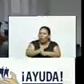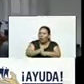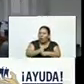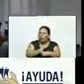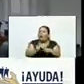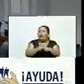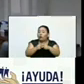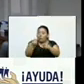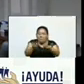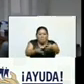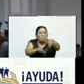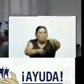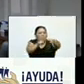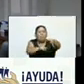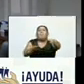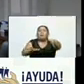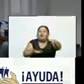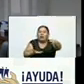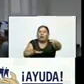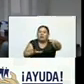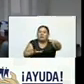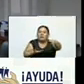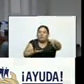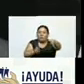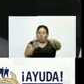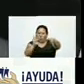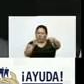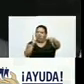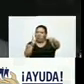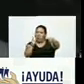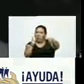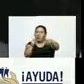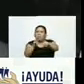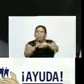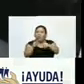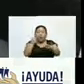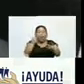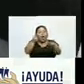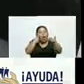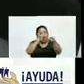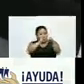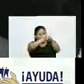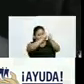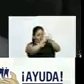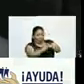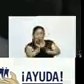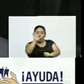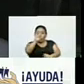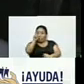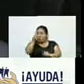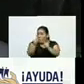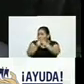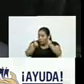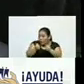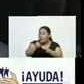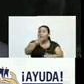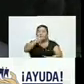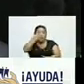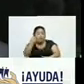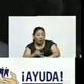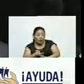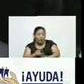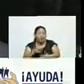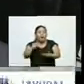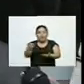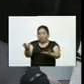que justificar adecuadamente a qué se debe estos 91 millones. ¿A dónde van a ser orientados esos 91 millones de dólares? Y si realmente la